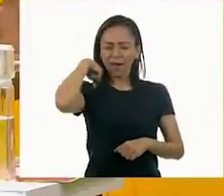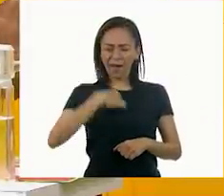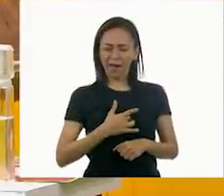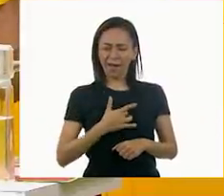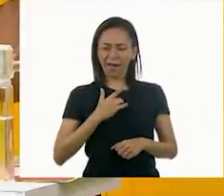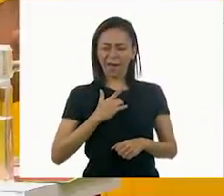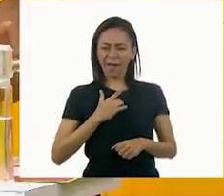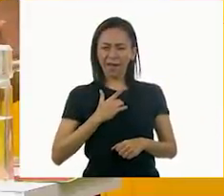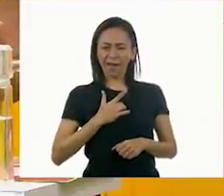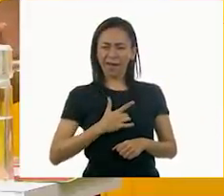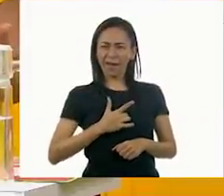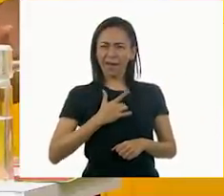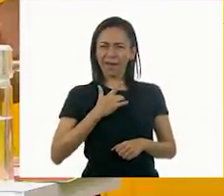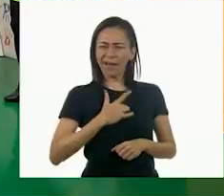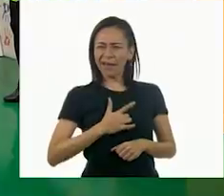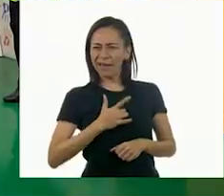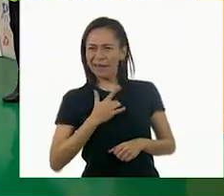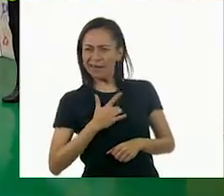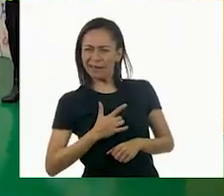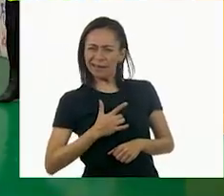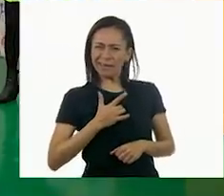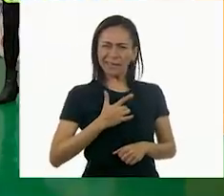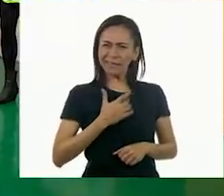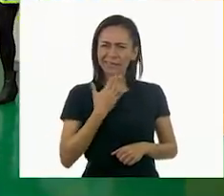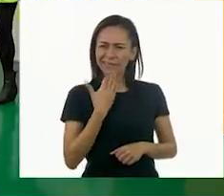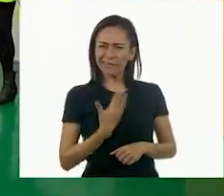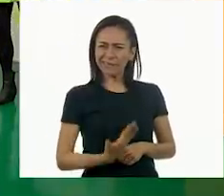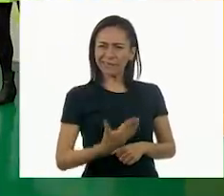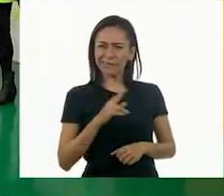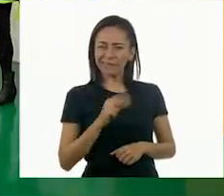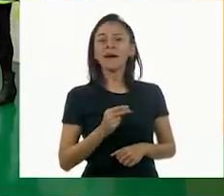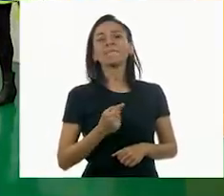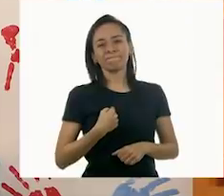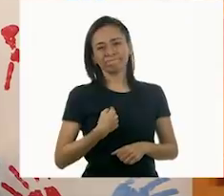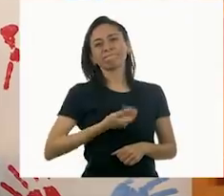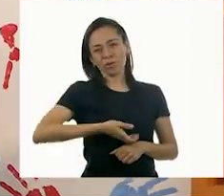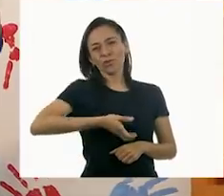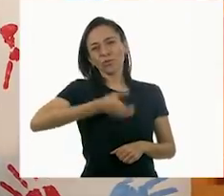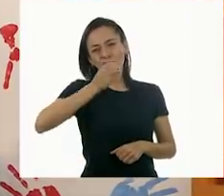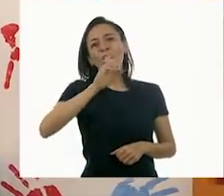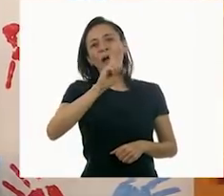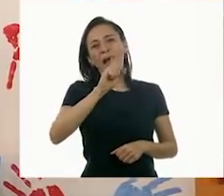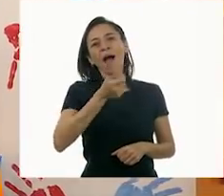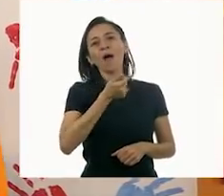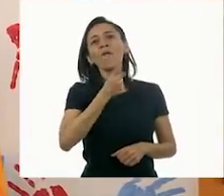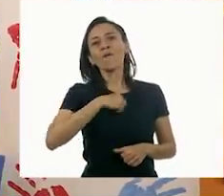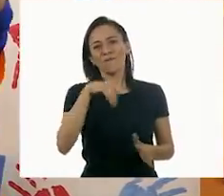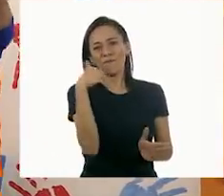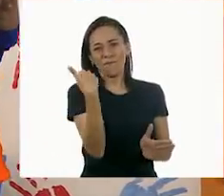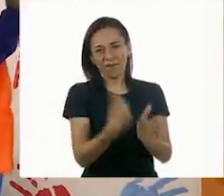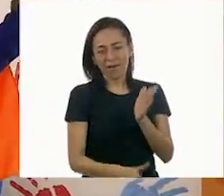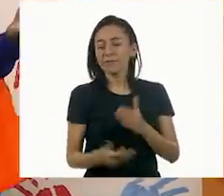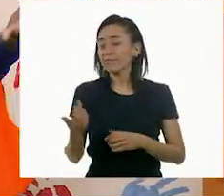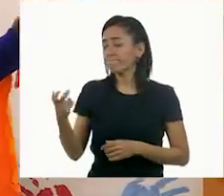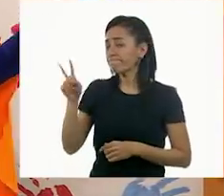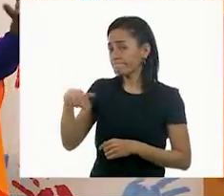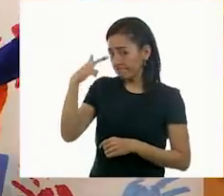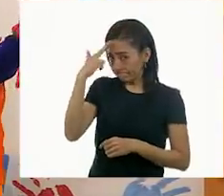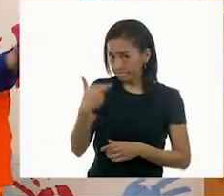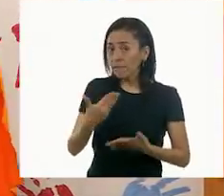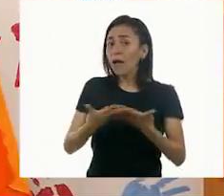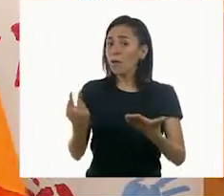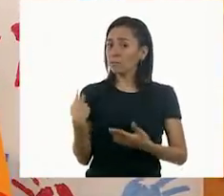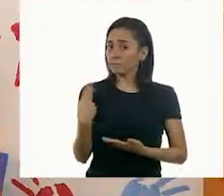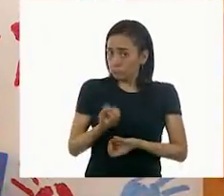que te hace falta consumir agua. Así es. Les vamos a dar algunas recomendaciones para que ustedes lleven a